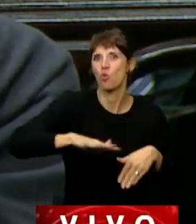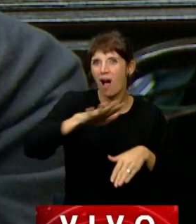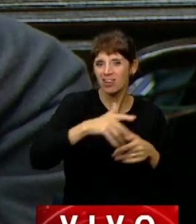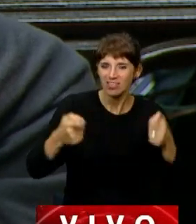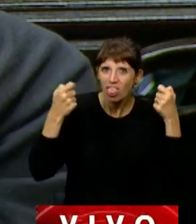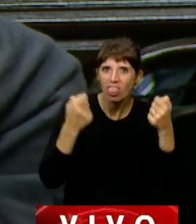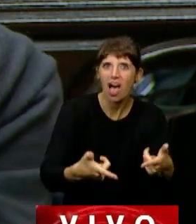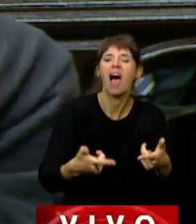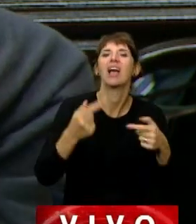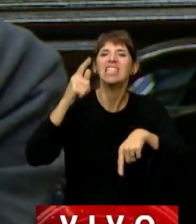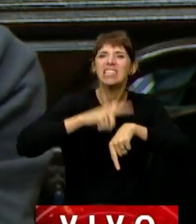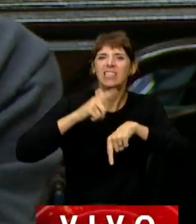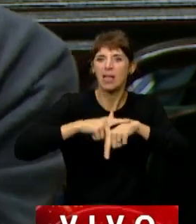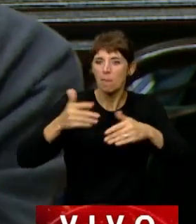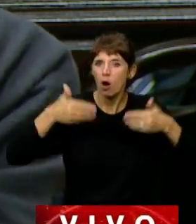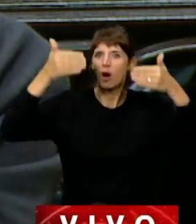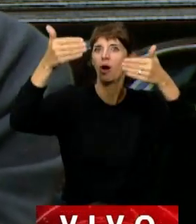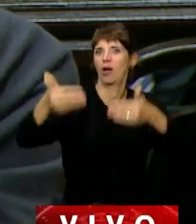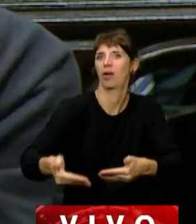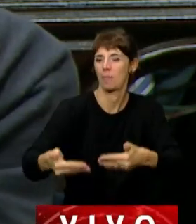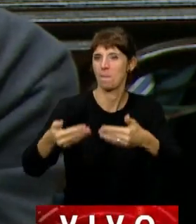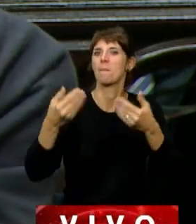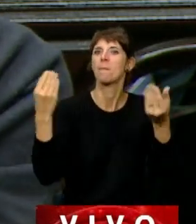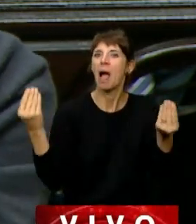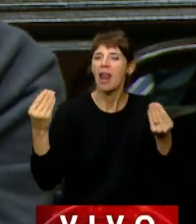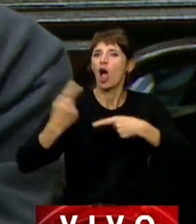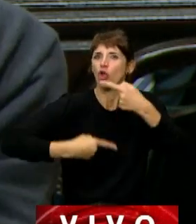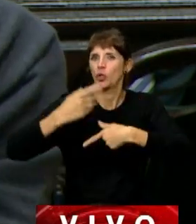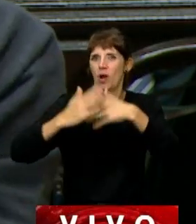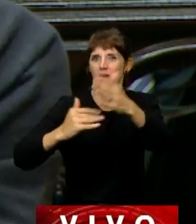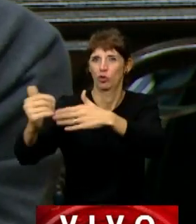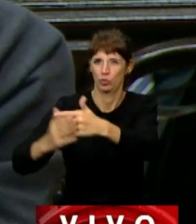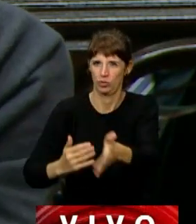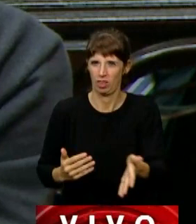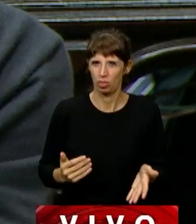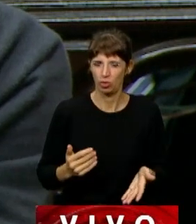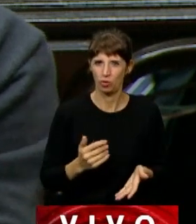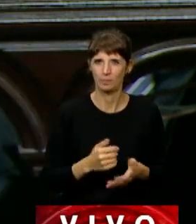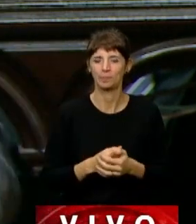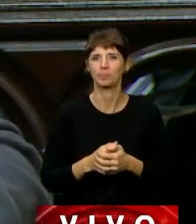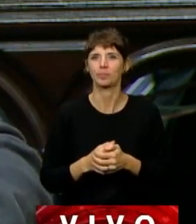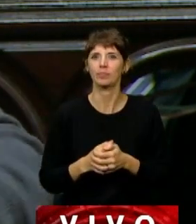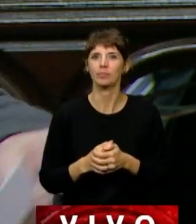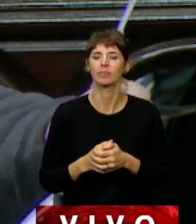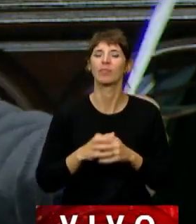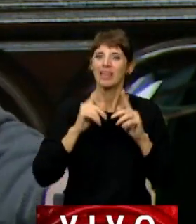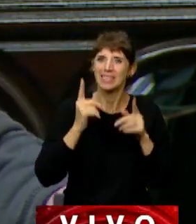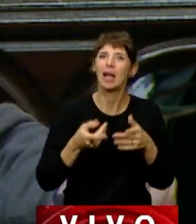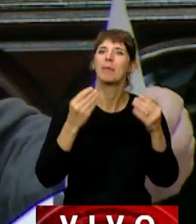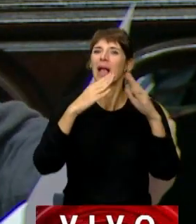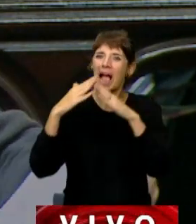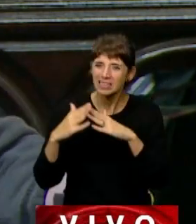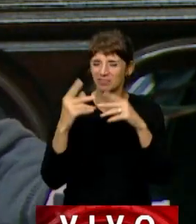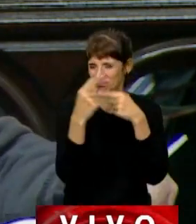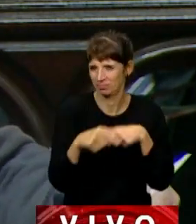para un elemento fundamental que es la posibilidad de declarar de utilidad pública un determinado inmueble. Así que hay